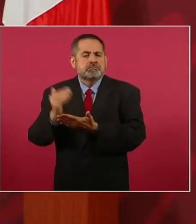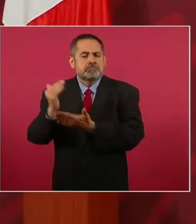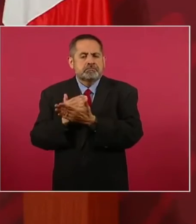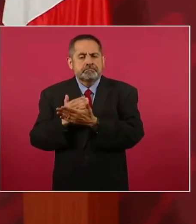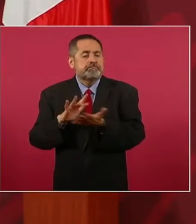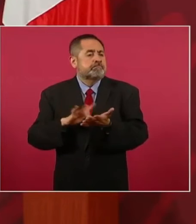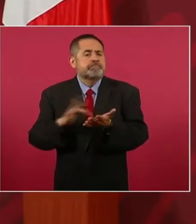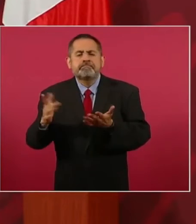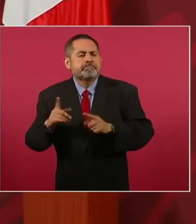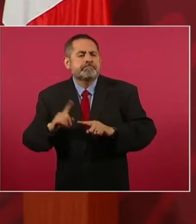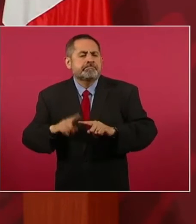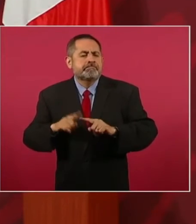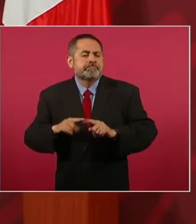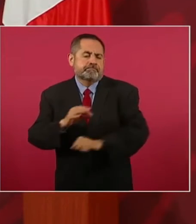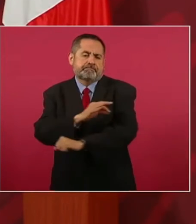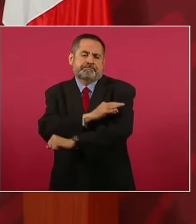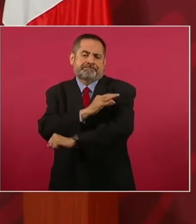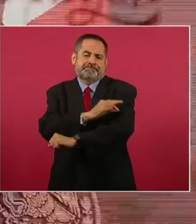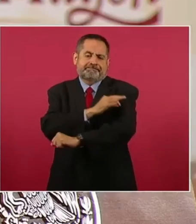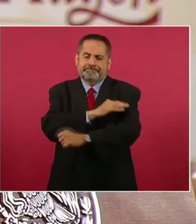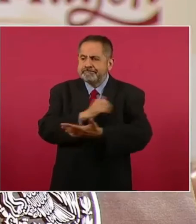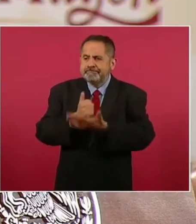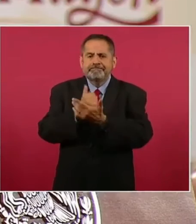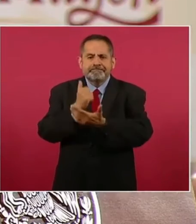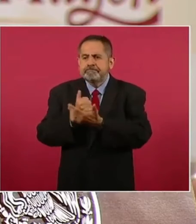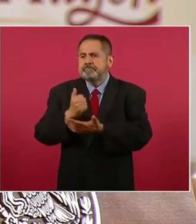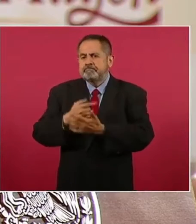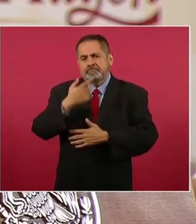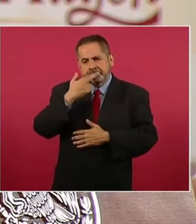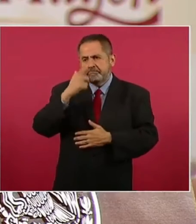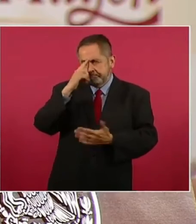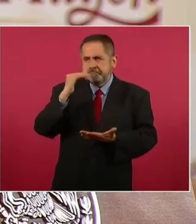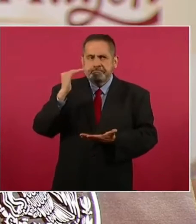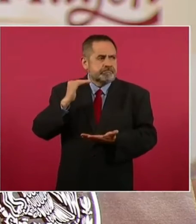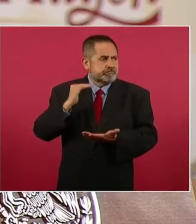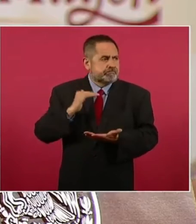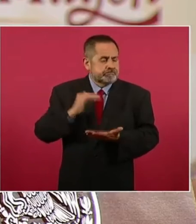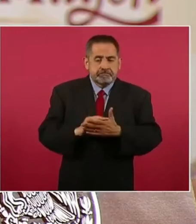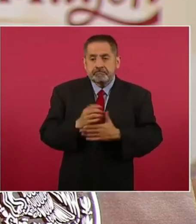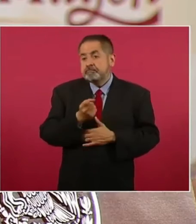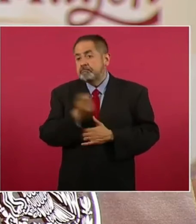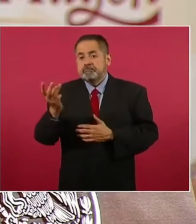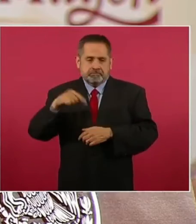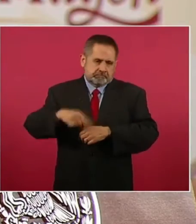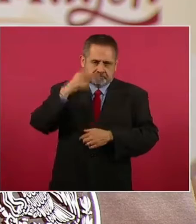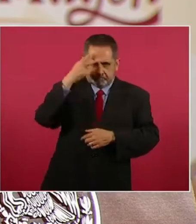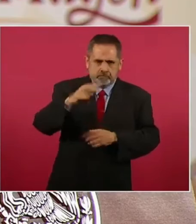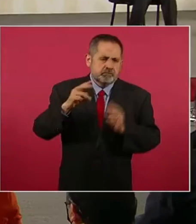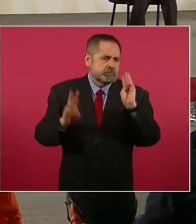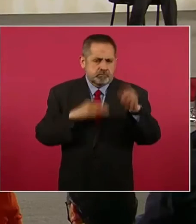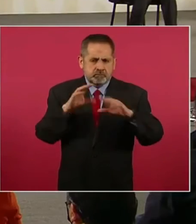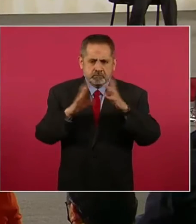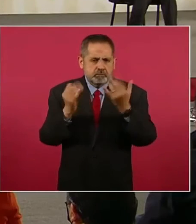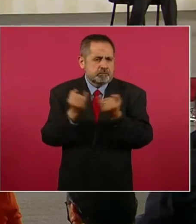hemos resaltado, como se ve en México y en otras partes del mundo. En poblaciones altamente vacunadas, la probabilidad